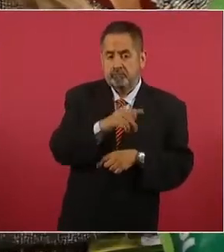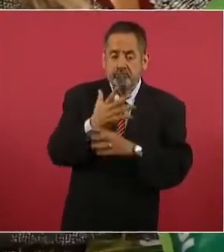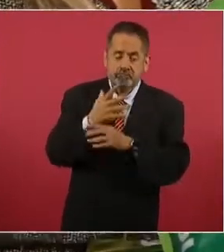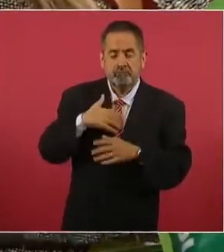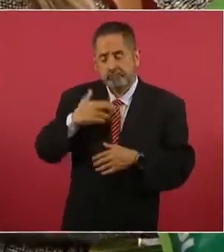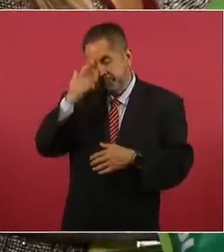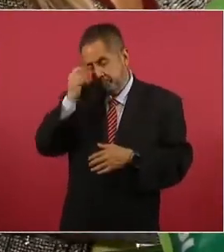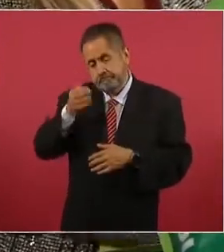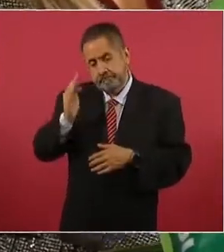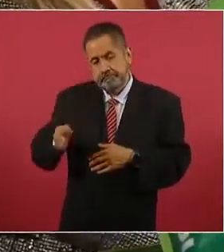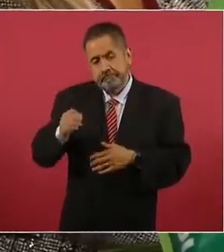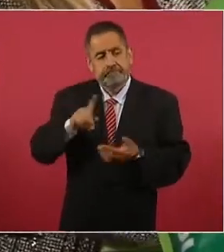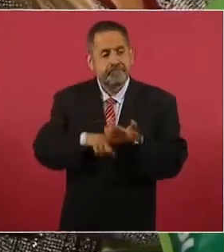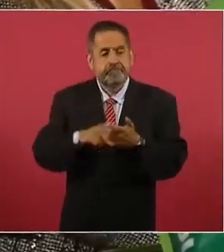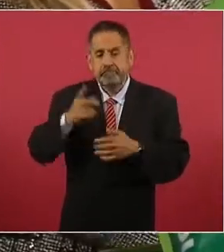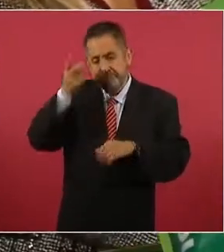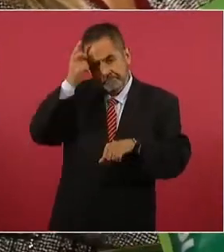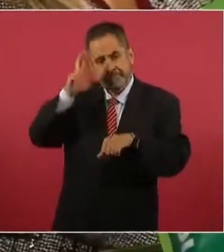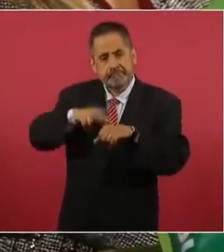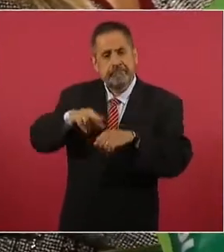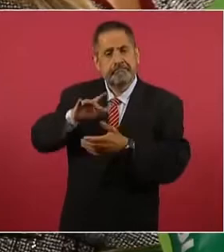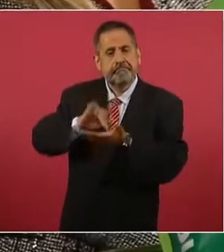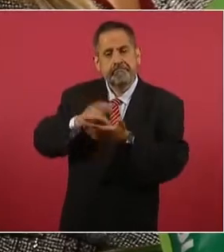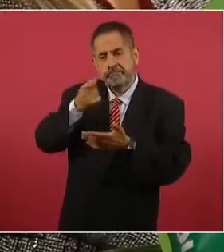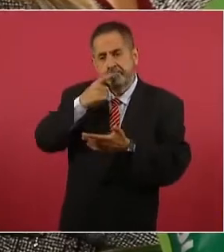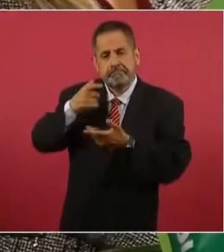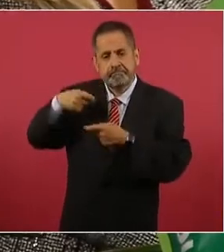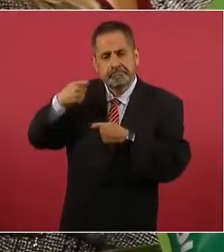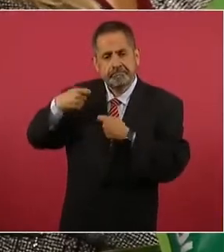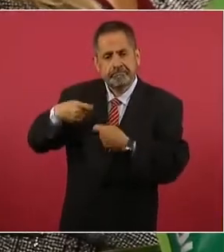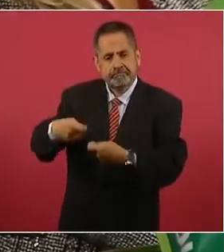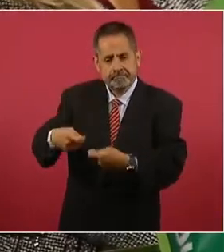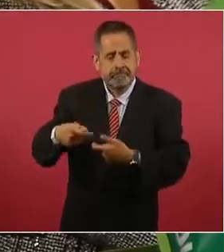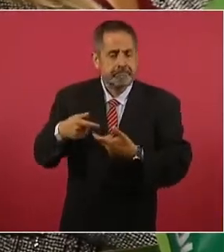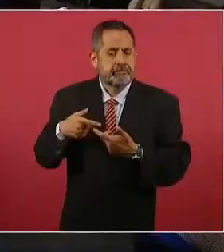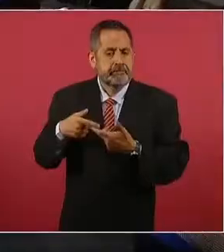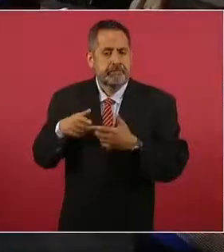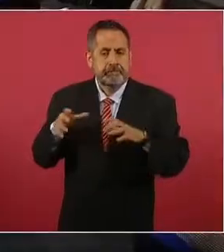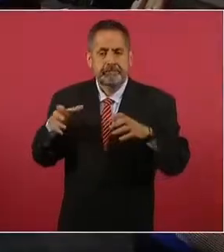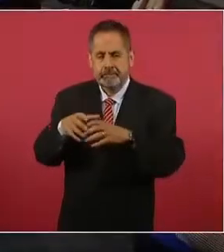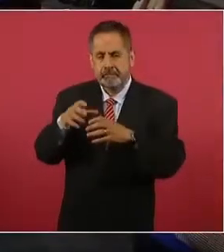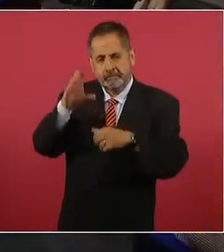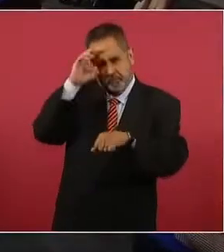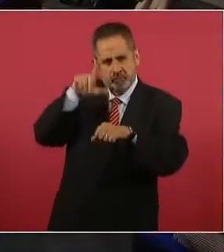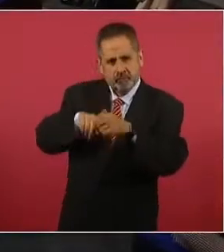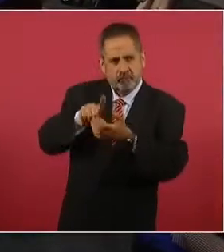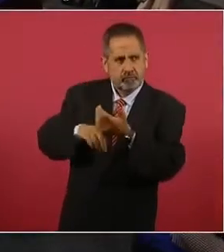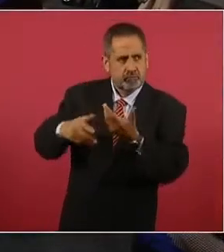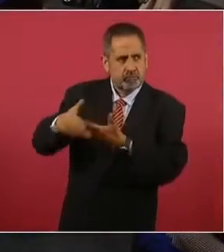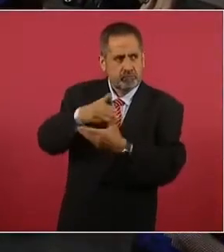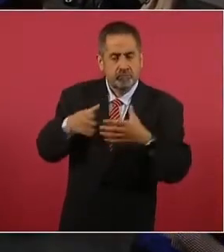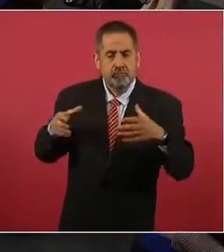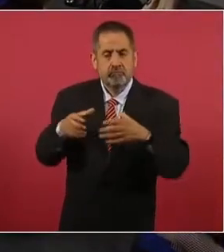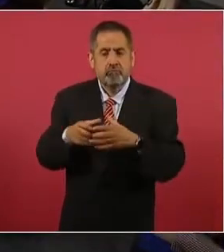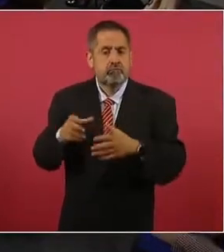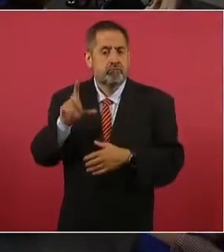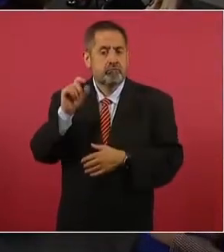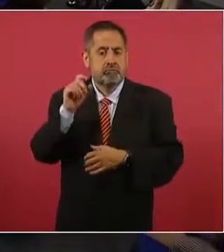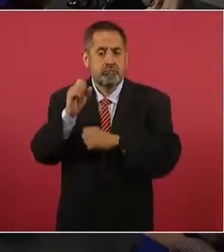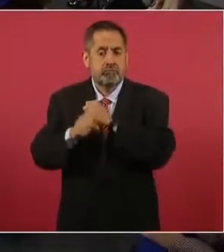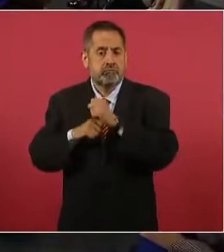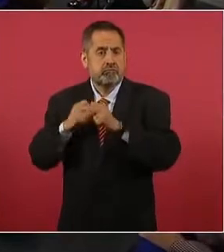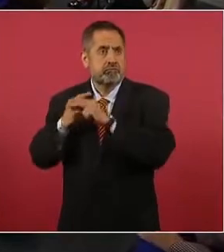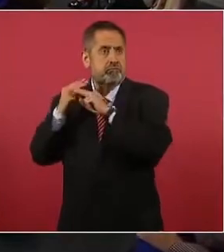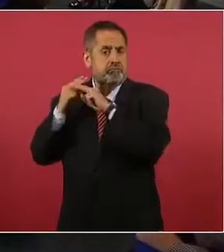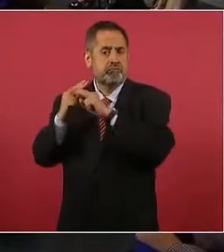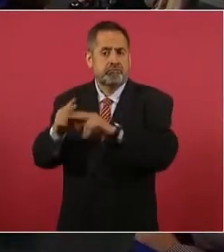la Dirección de Medicina Tradicional y Desarrollo Intercultural tiene 20 años siendo un